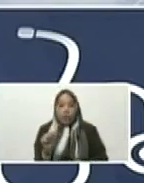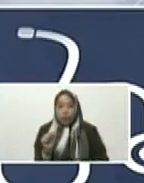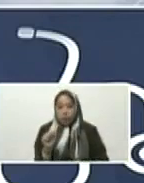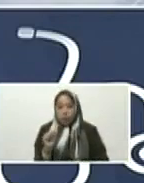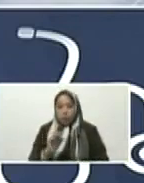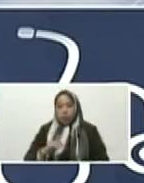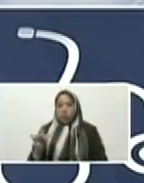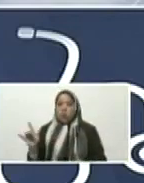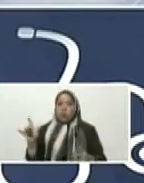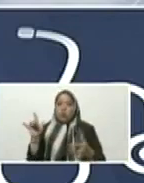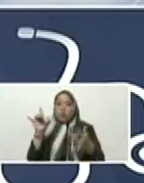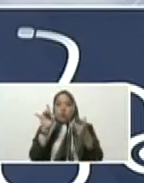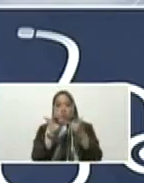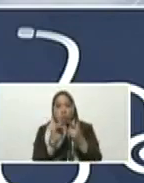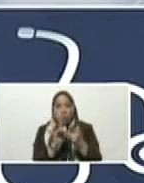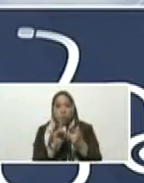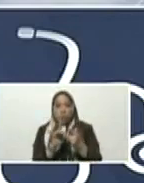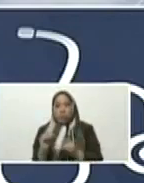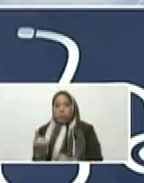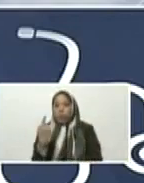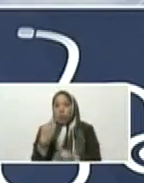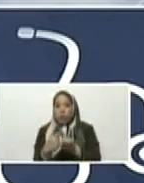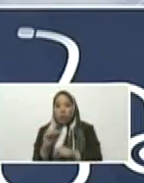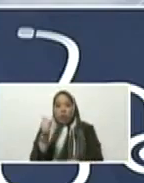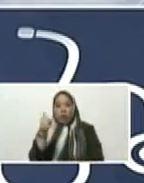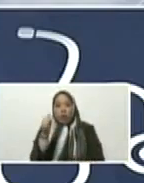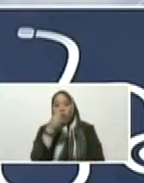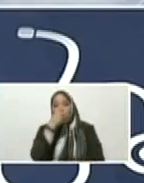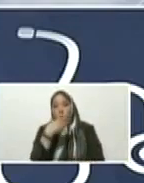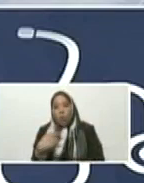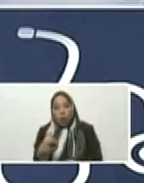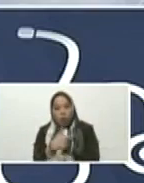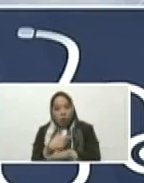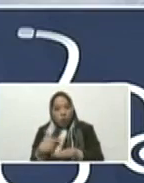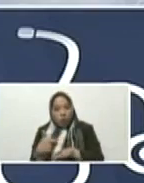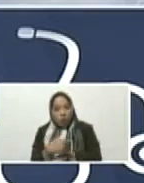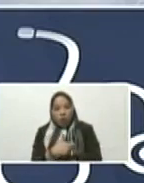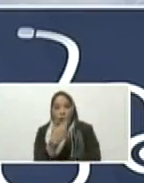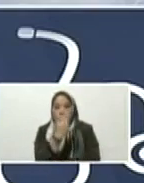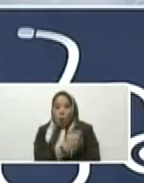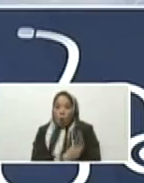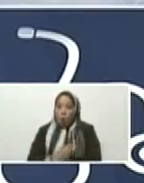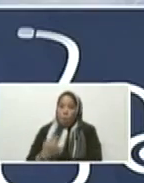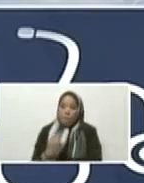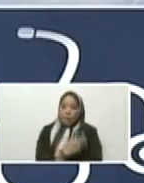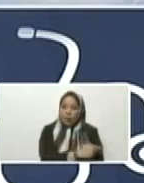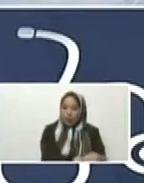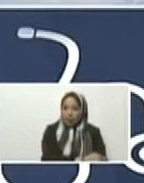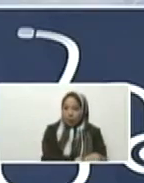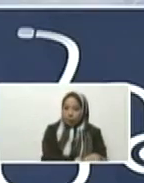Vamos a articular el 1x10 del buen gobierno, hospital por hospital.